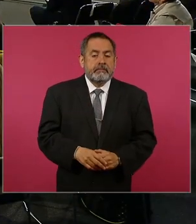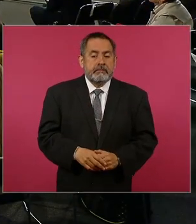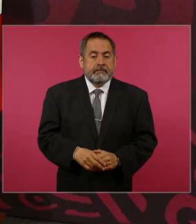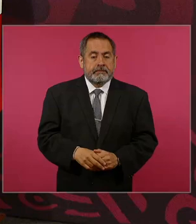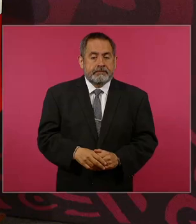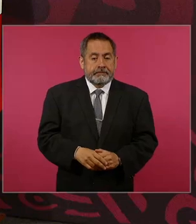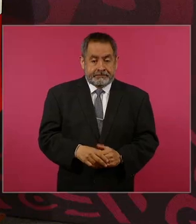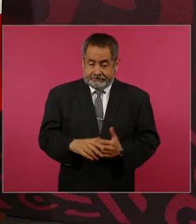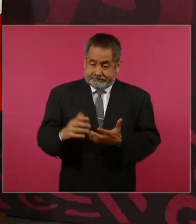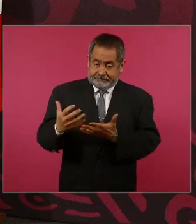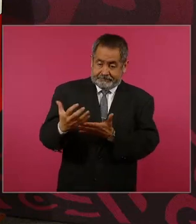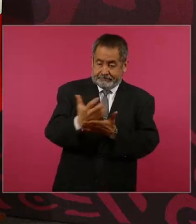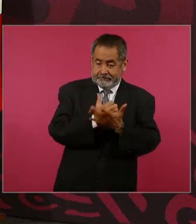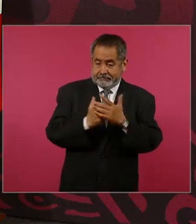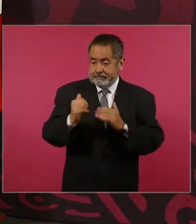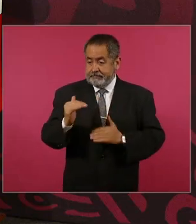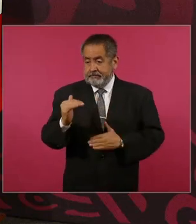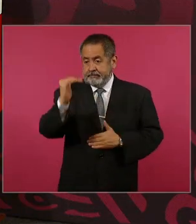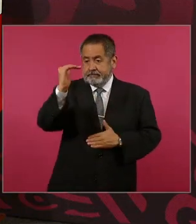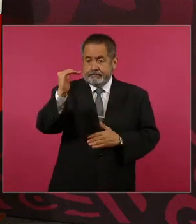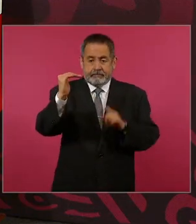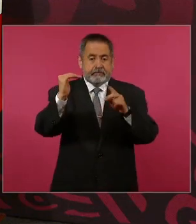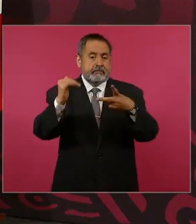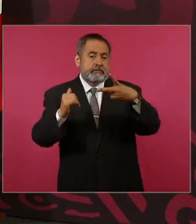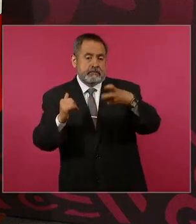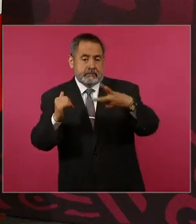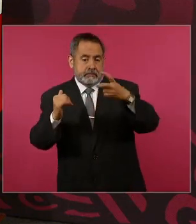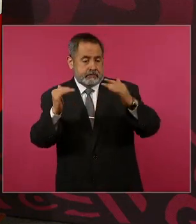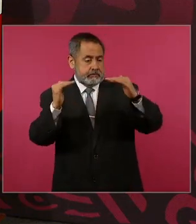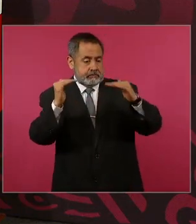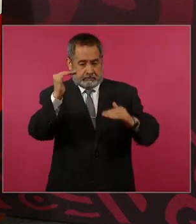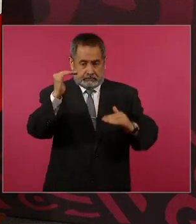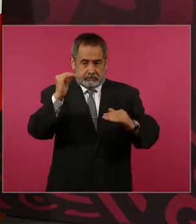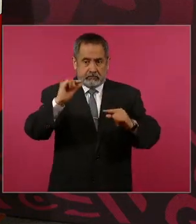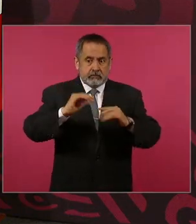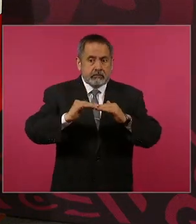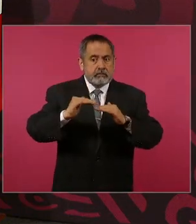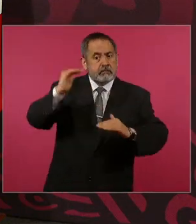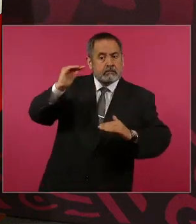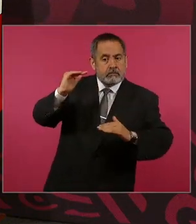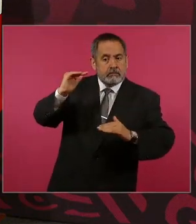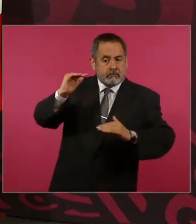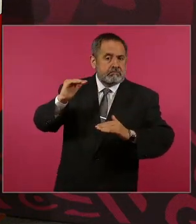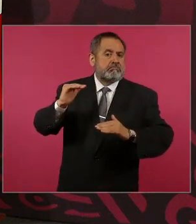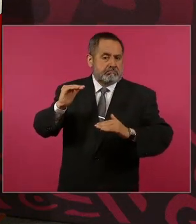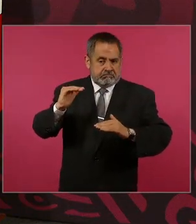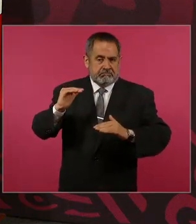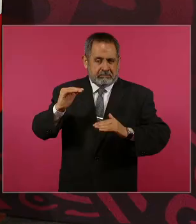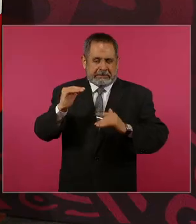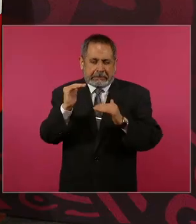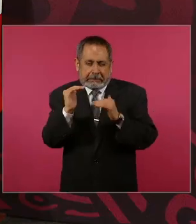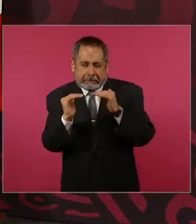con que gana un candidato, en este caso una candidata.